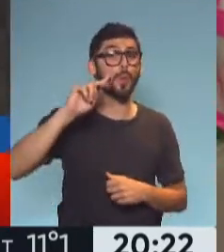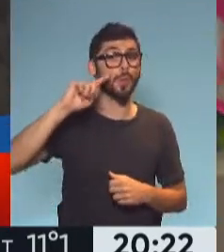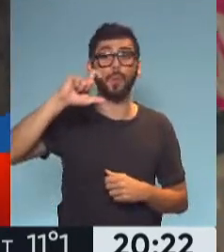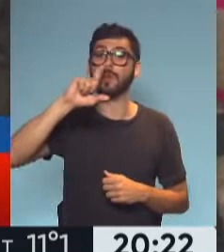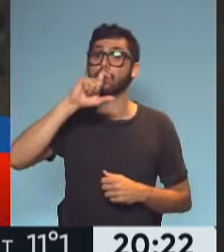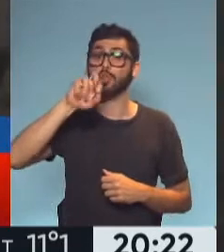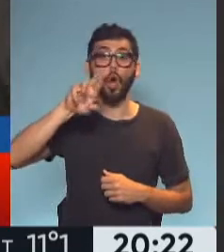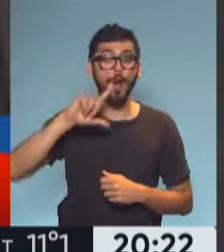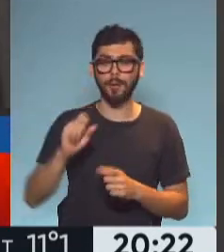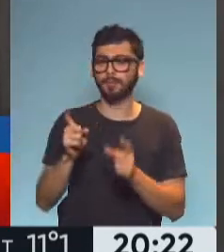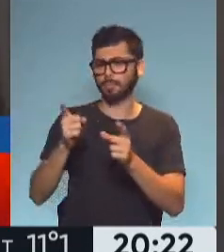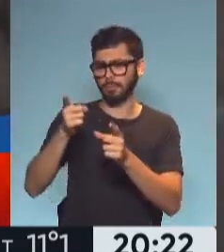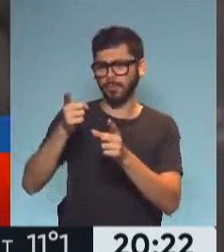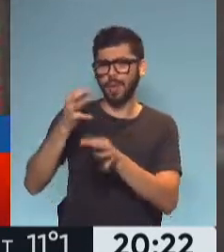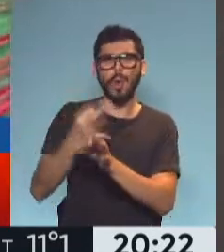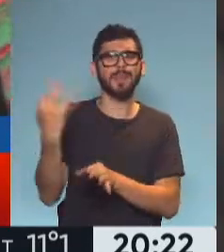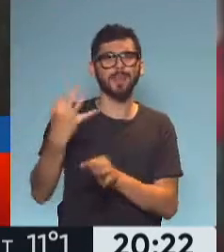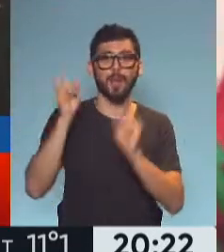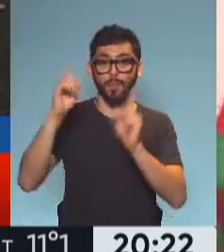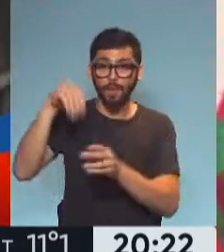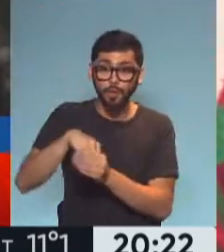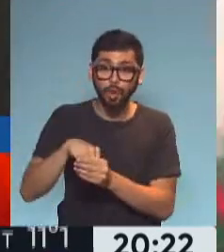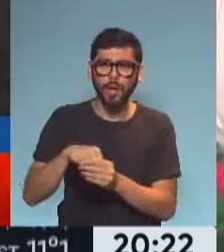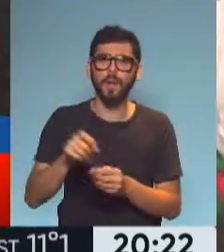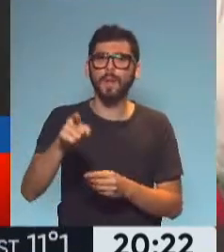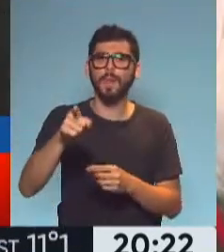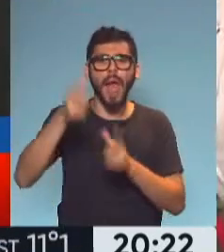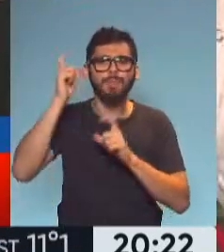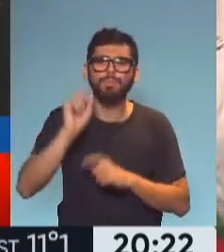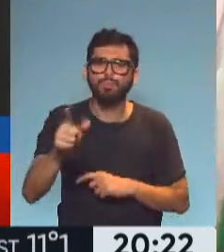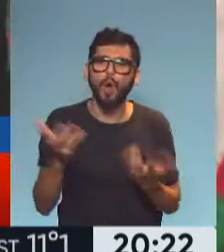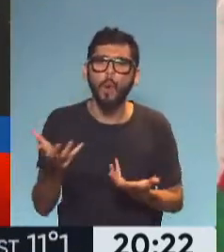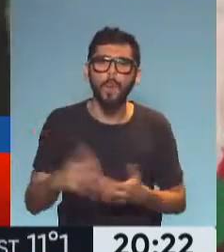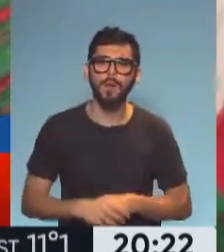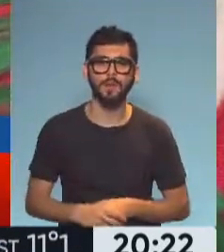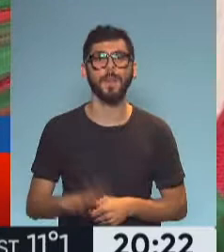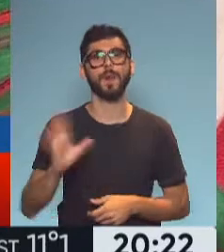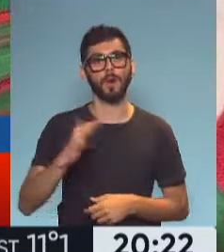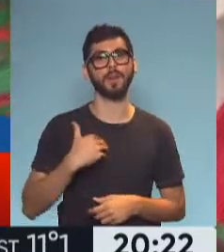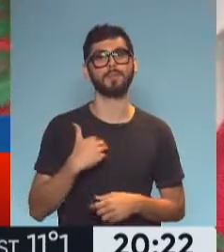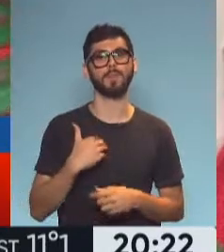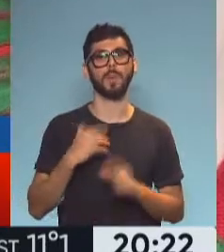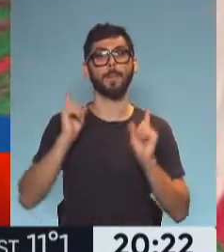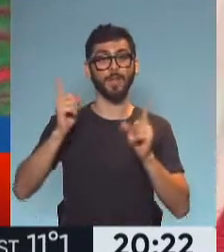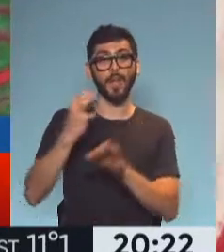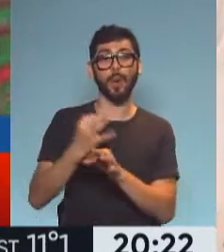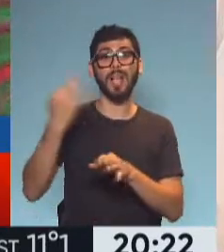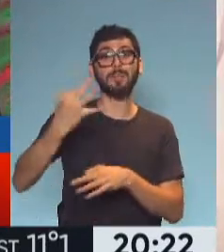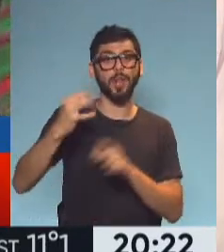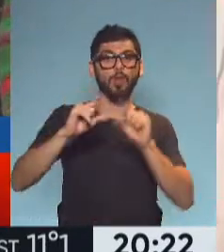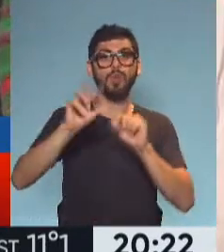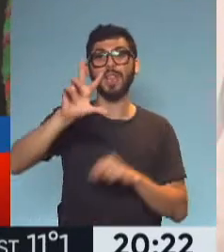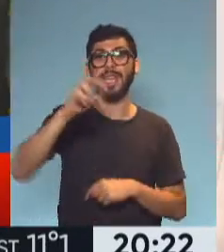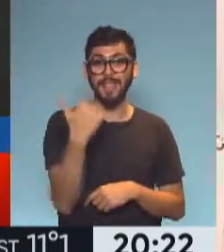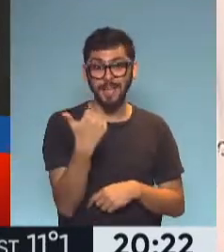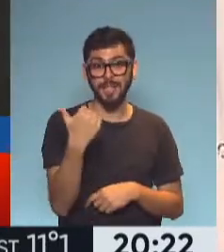es docente de una escuela especial. ¿Cuál es tu experiencia? ¿Qué tal? Soy docente de la escuela especial número